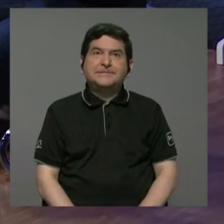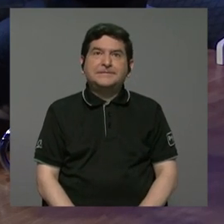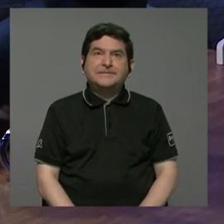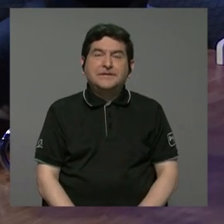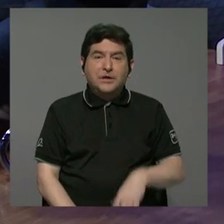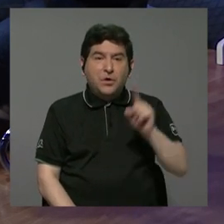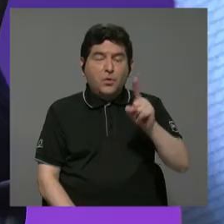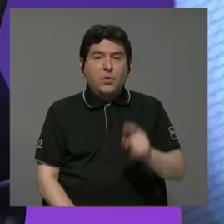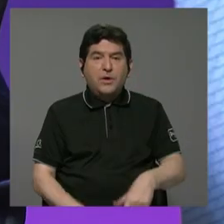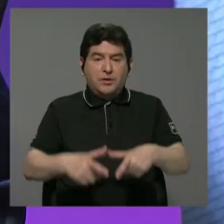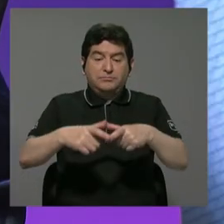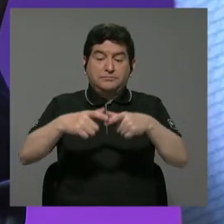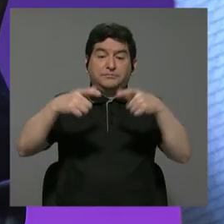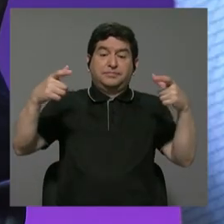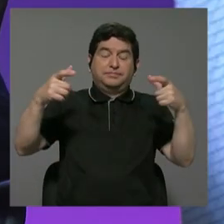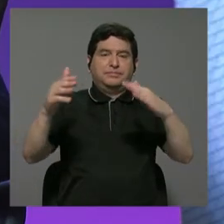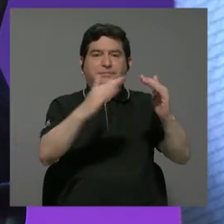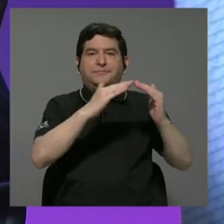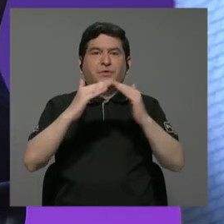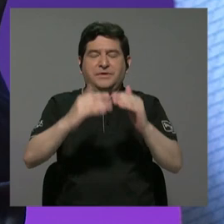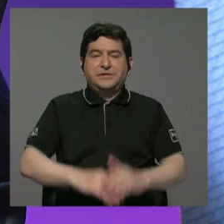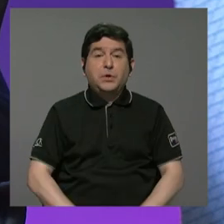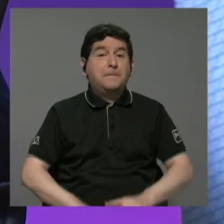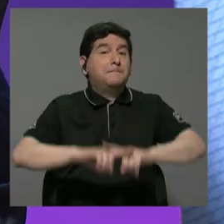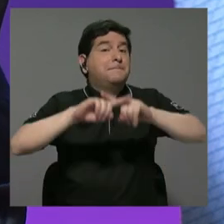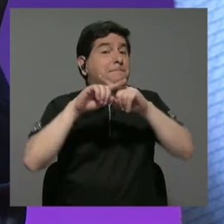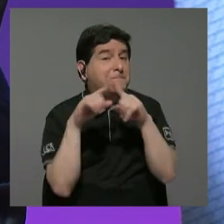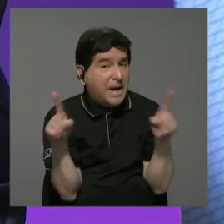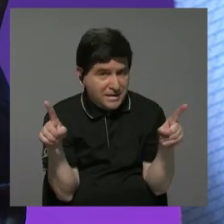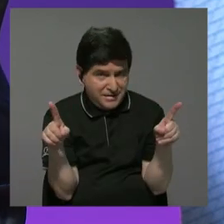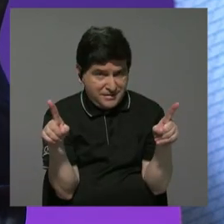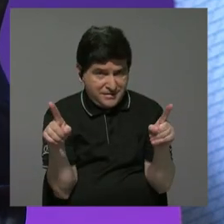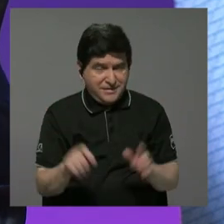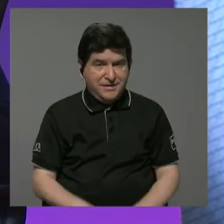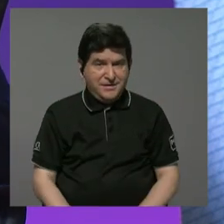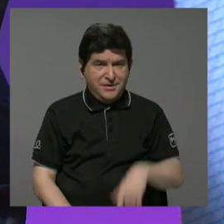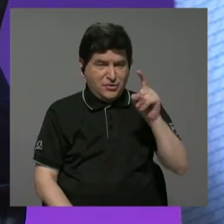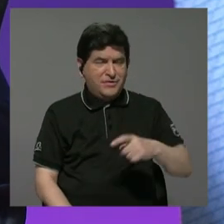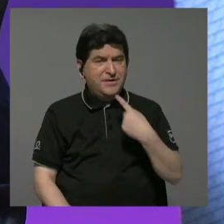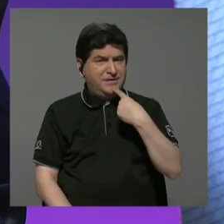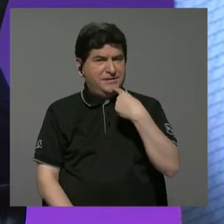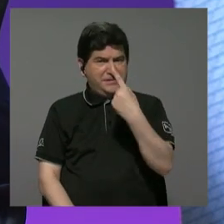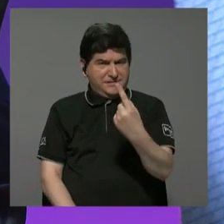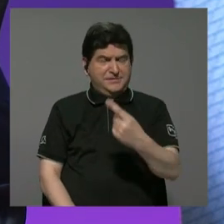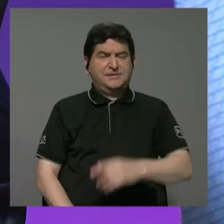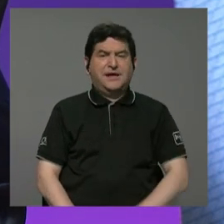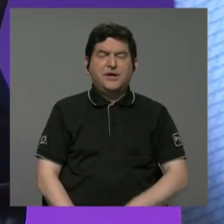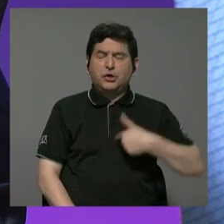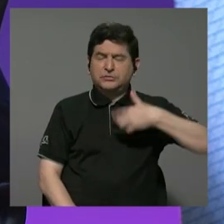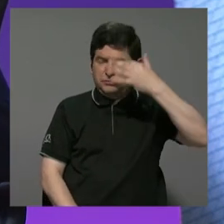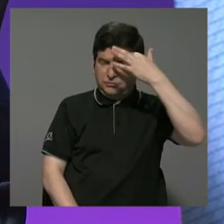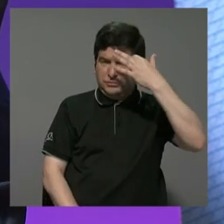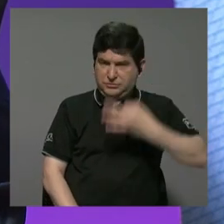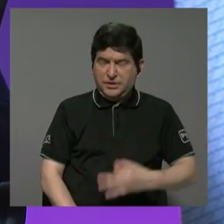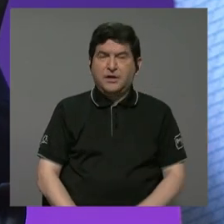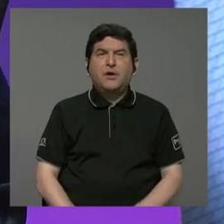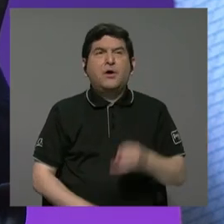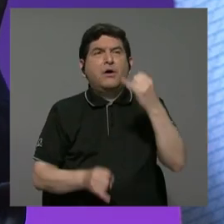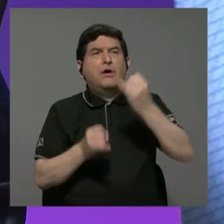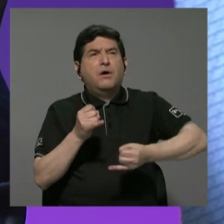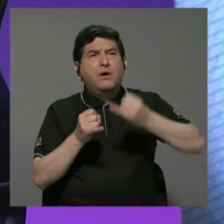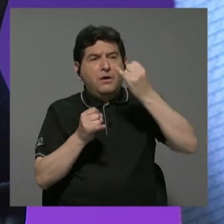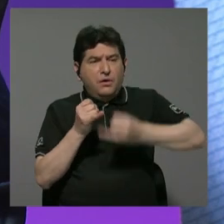De una gran cantidad de población. Sin embargo, y esto hay que señalarlo así, me parece que las